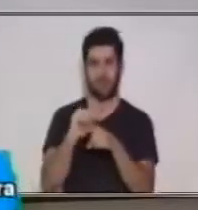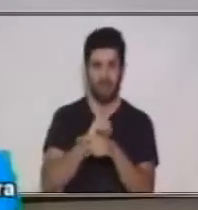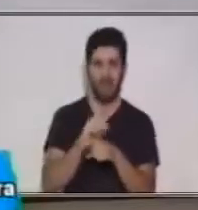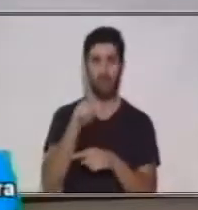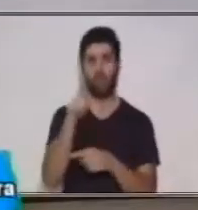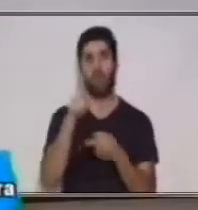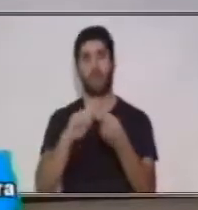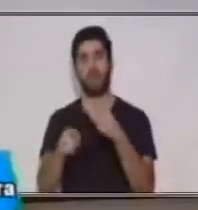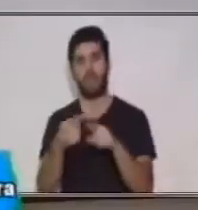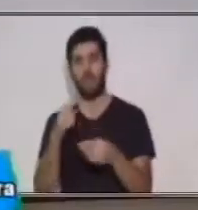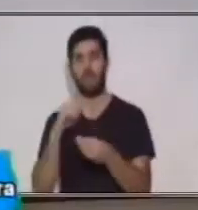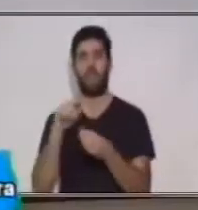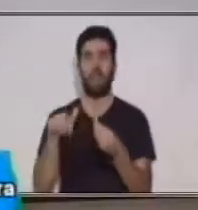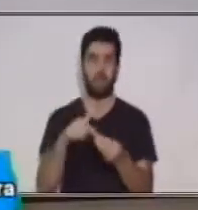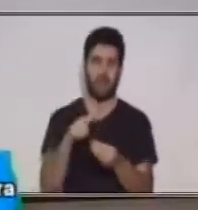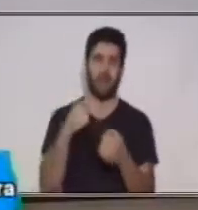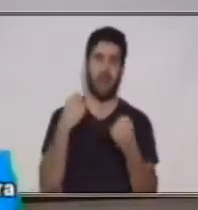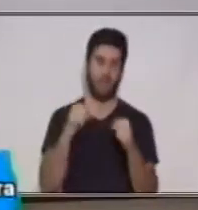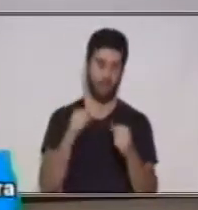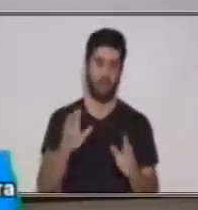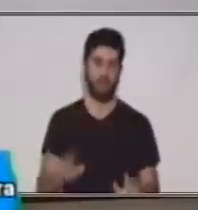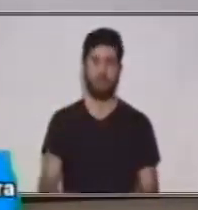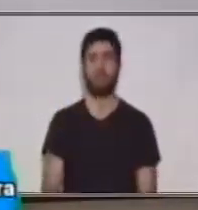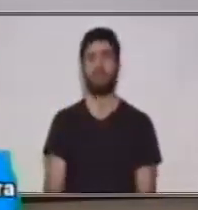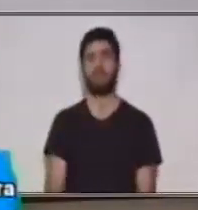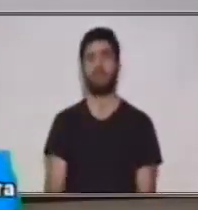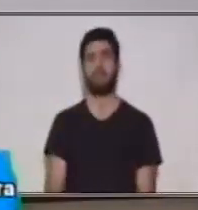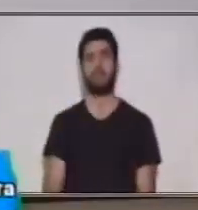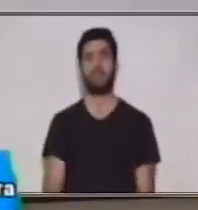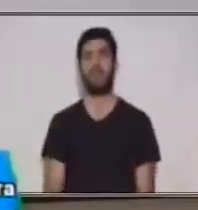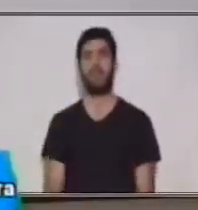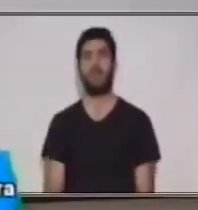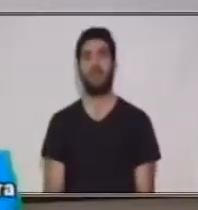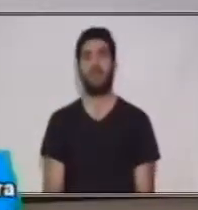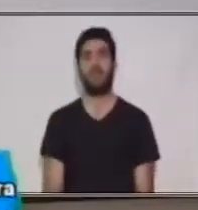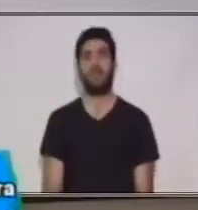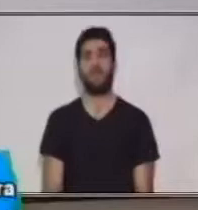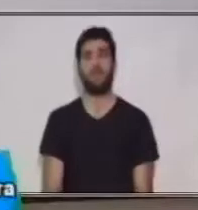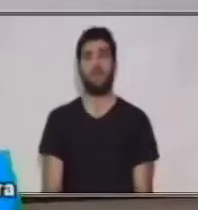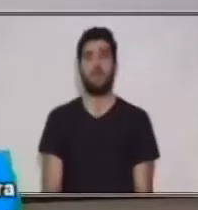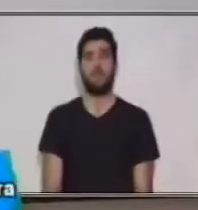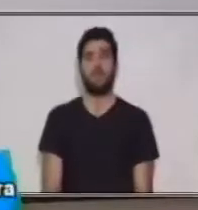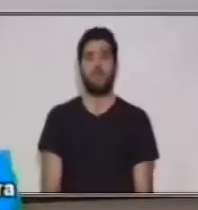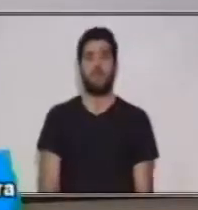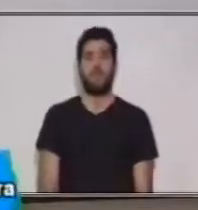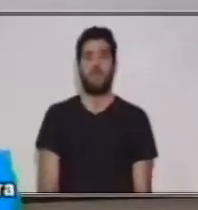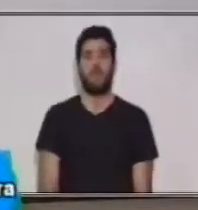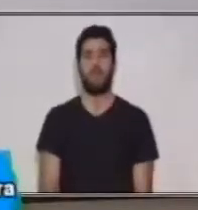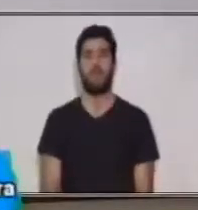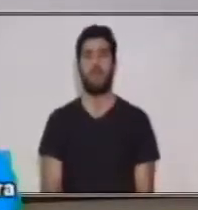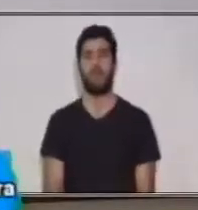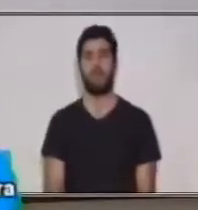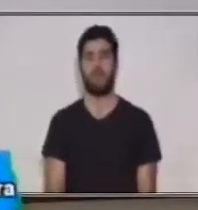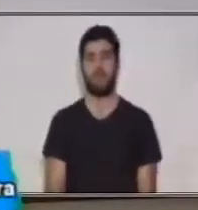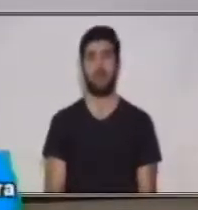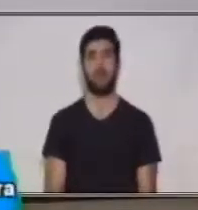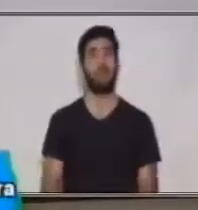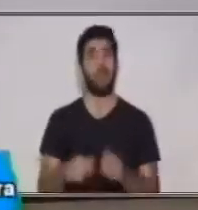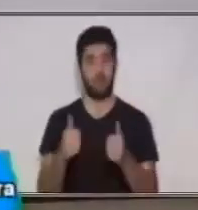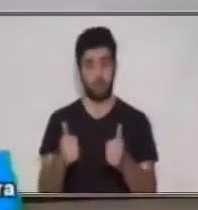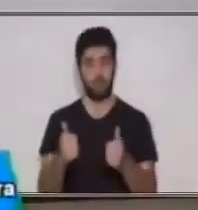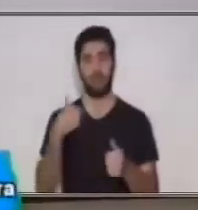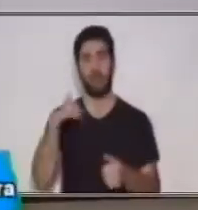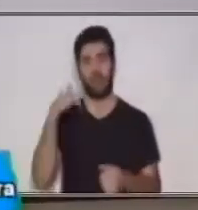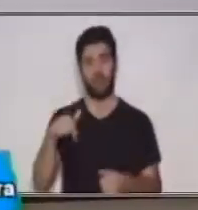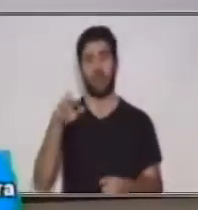tus familiares, para poderlo trabajar. Además, quiero ponerte un reto. Tú ya eres de 6º grado primaria. Por